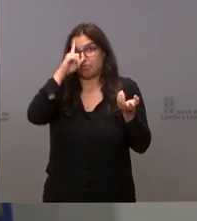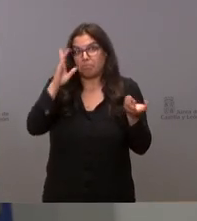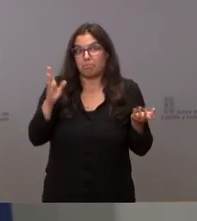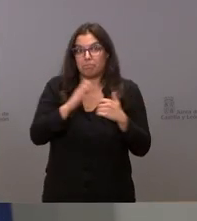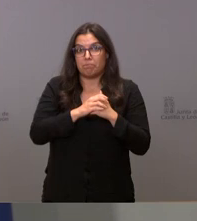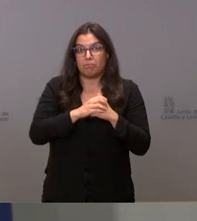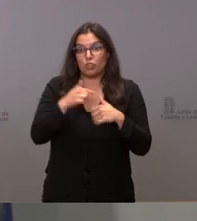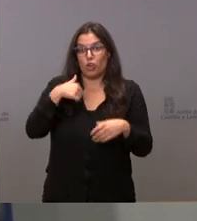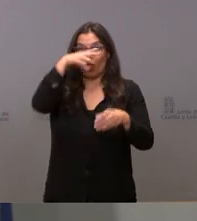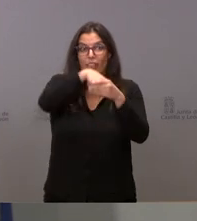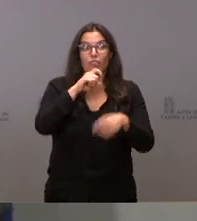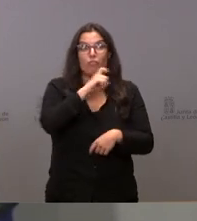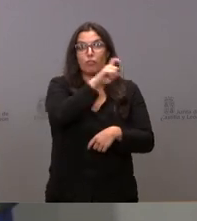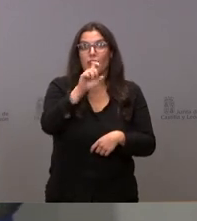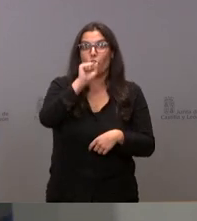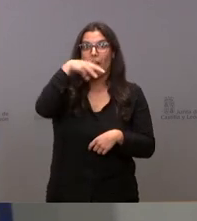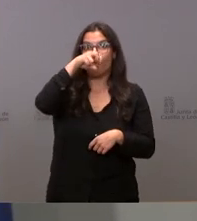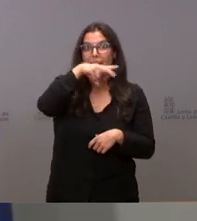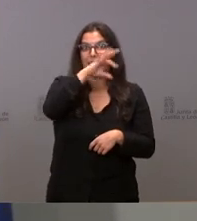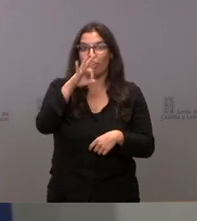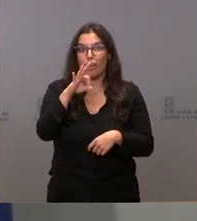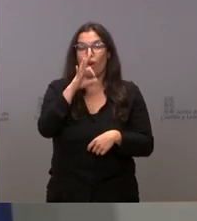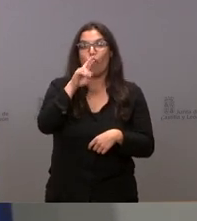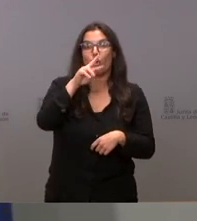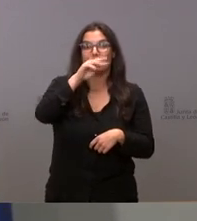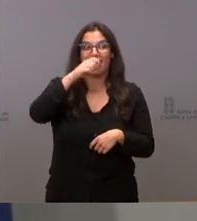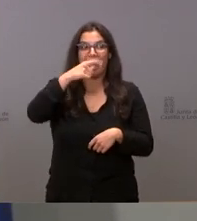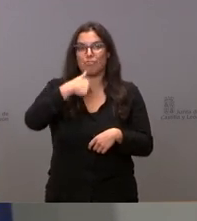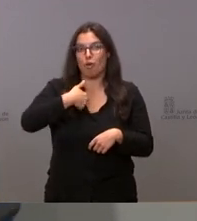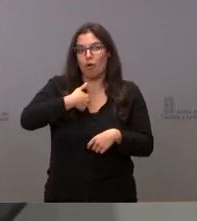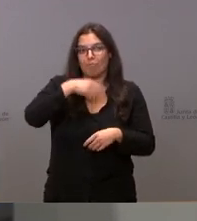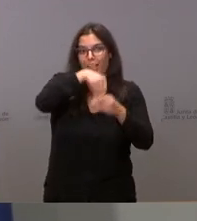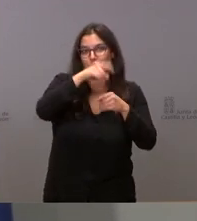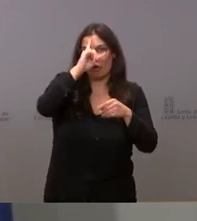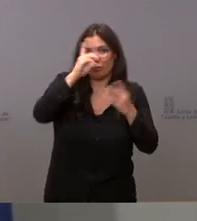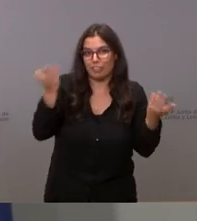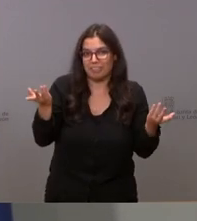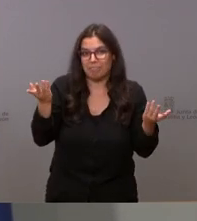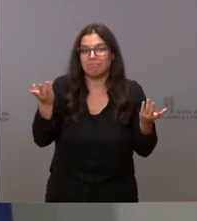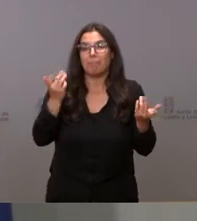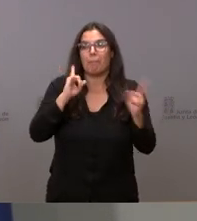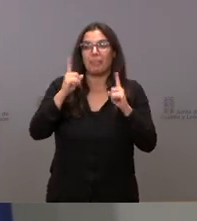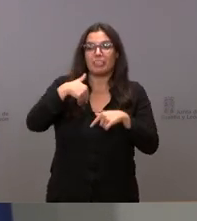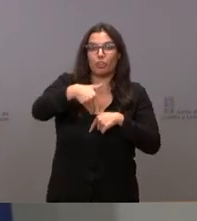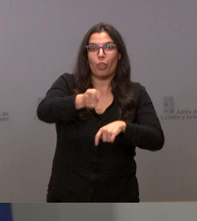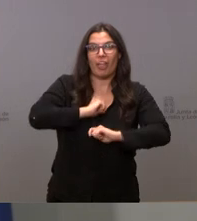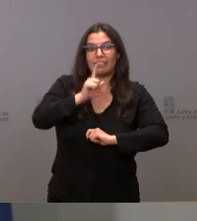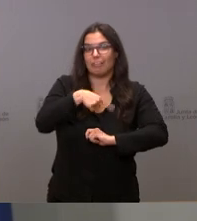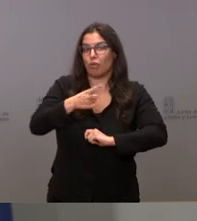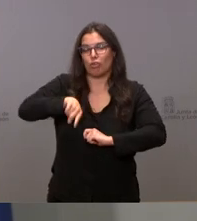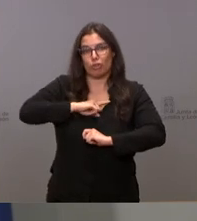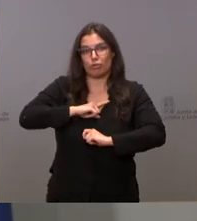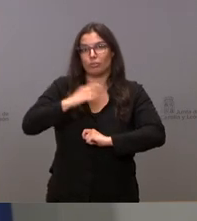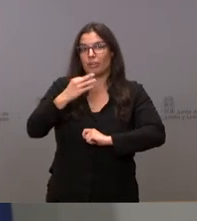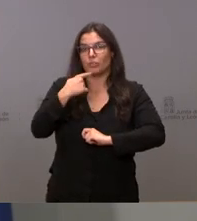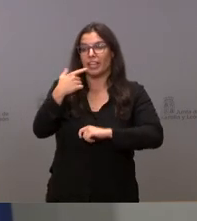estoy en la Fundación Amancio Ortega, no puedo informarle de si esto está previsto o no. Nosotros lo único que tenemos que hacer es